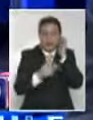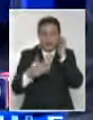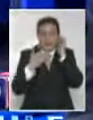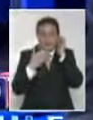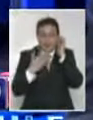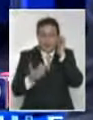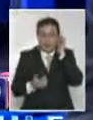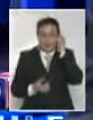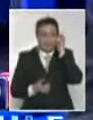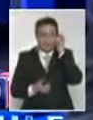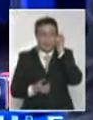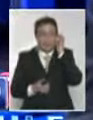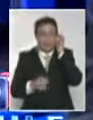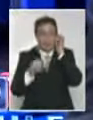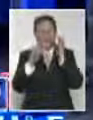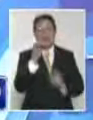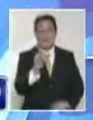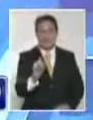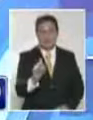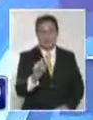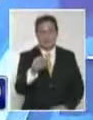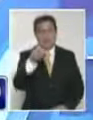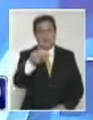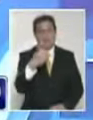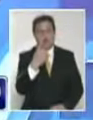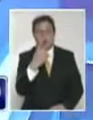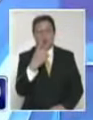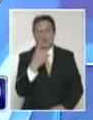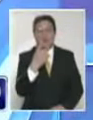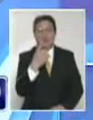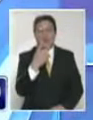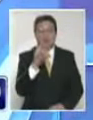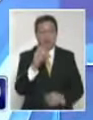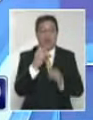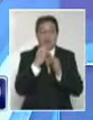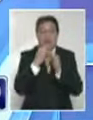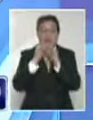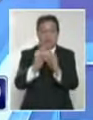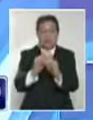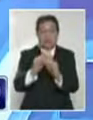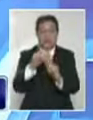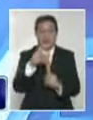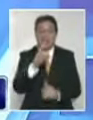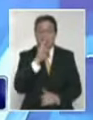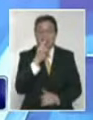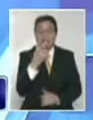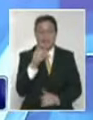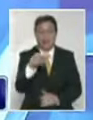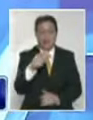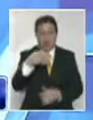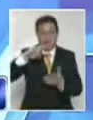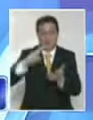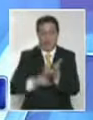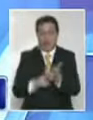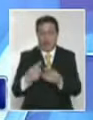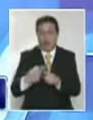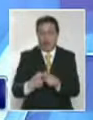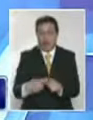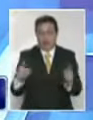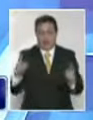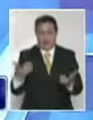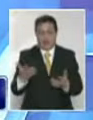Bueno, justamente el Teleanálisis fue una forma de romper este cerco informativo de la televisión, donde la realidad era otra, donde no existía